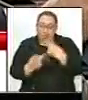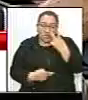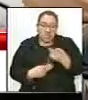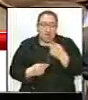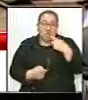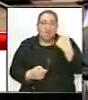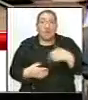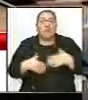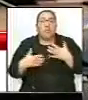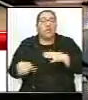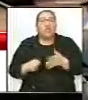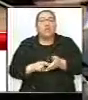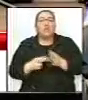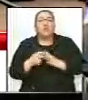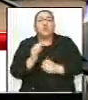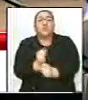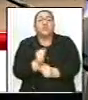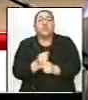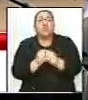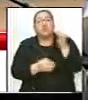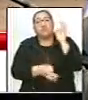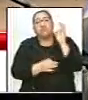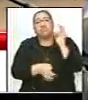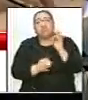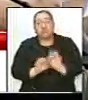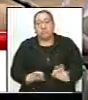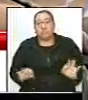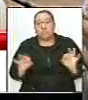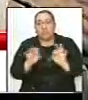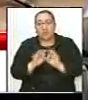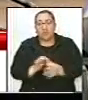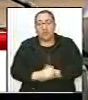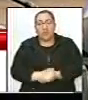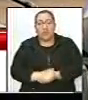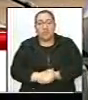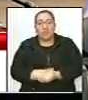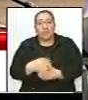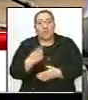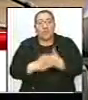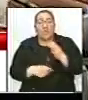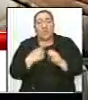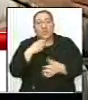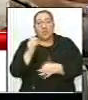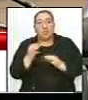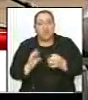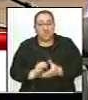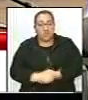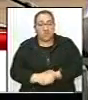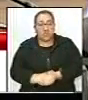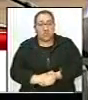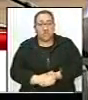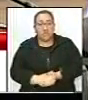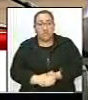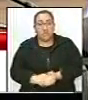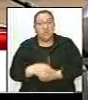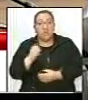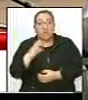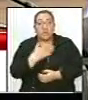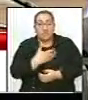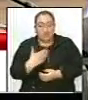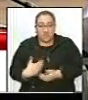poder hacer su exposición pertinente a lo que significa el presupuesto. Resaltar, presidente,